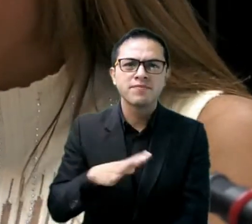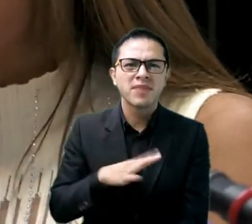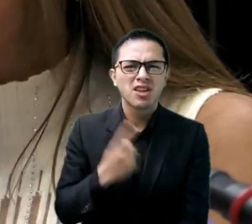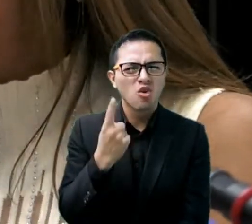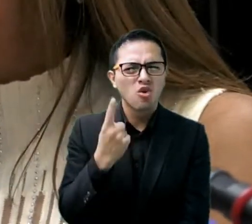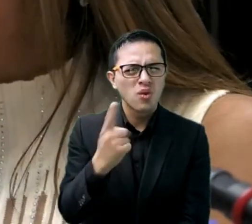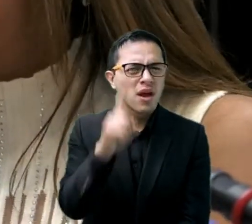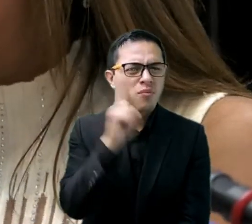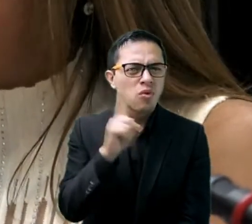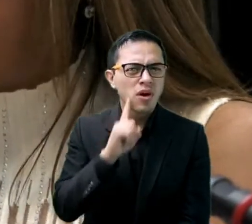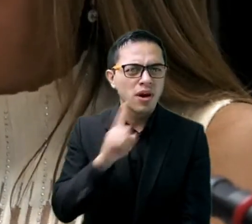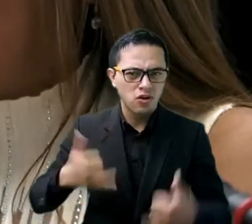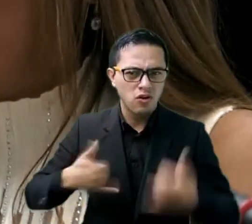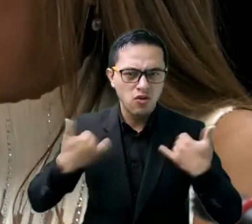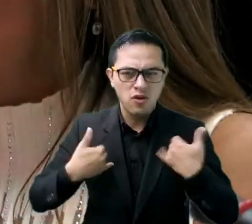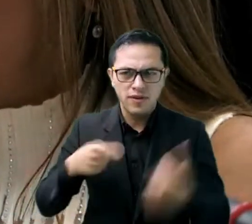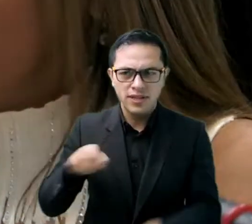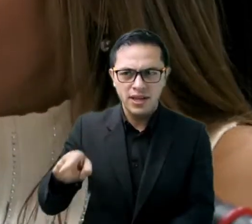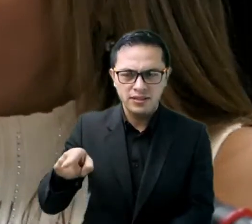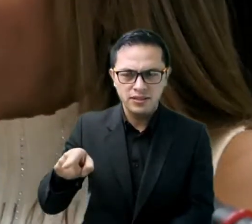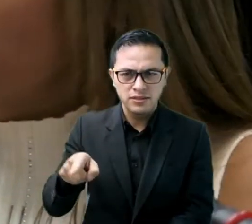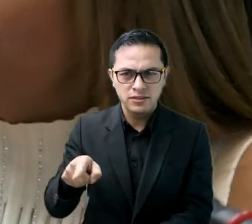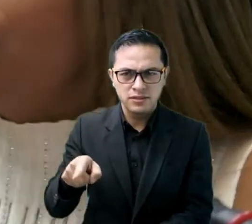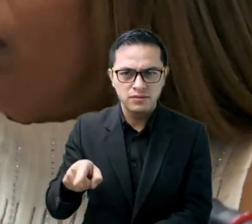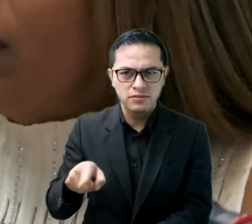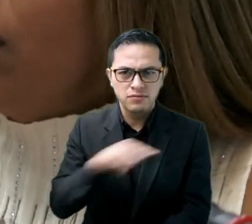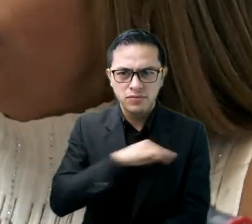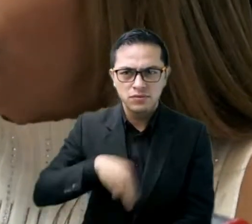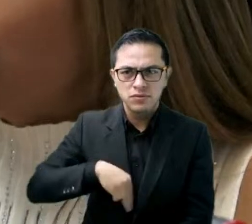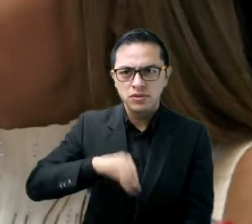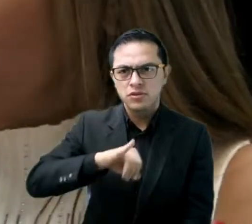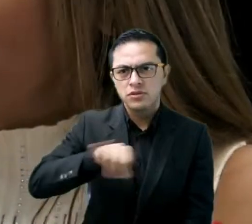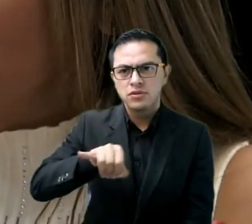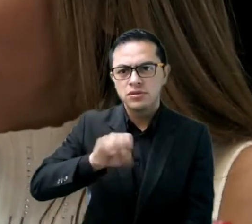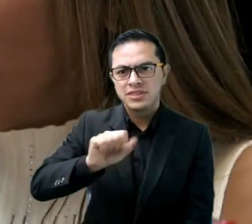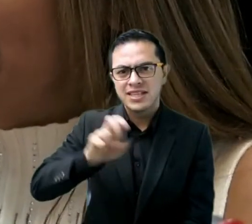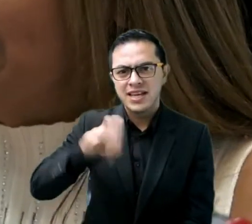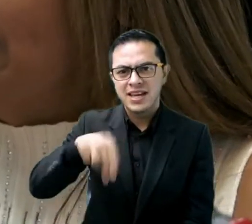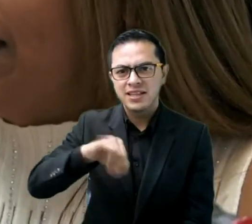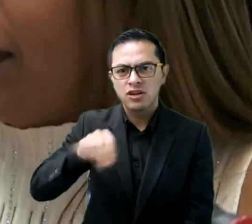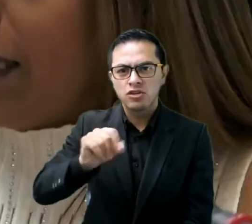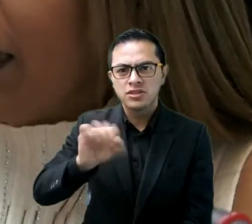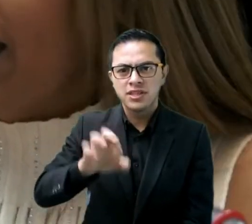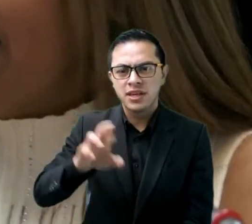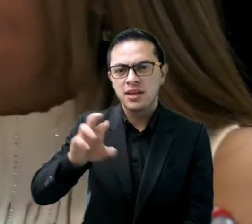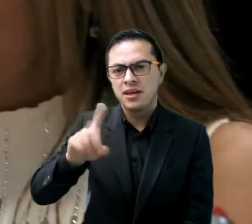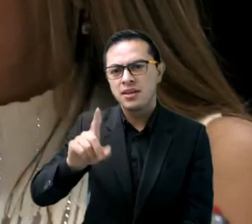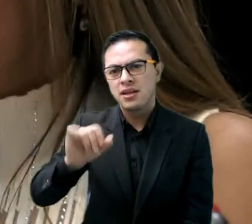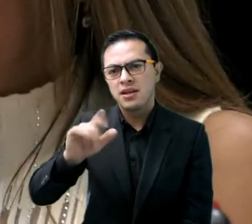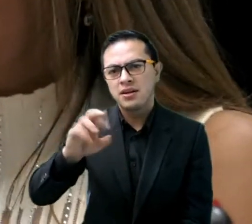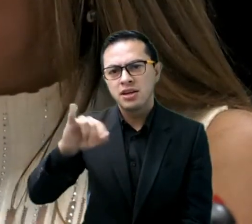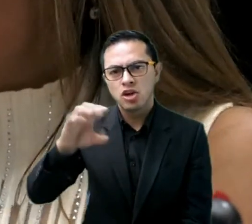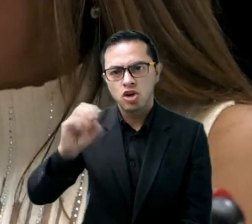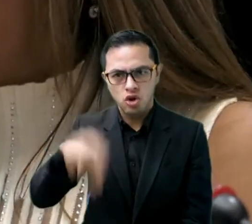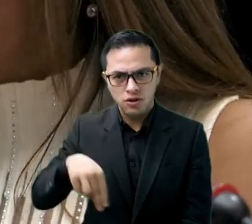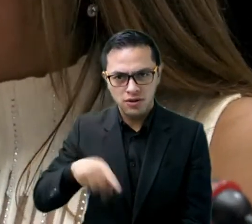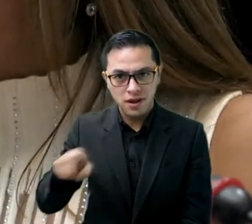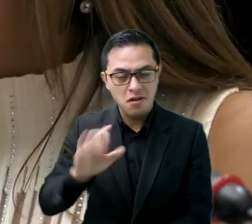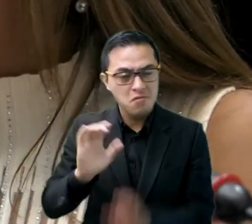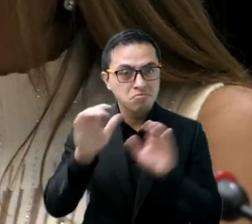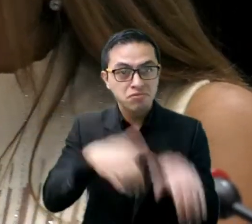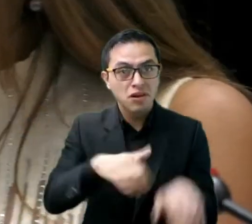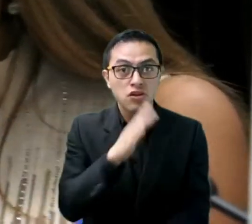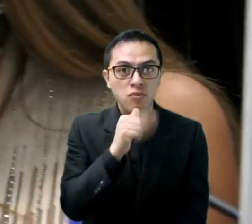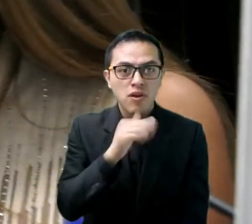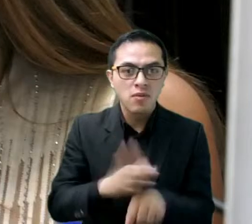San José del Rincón que no logró un espacio por sus condiciones, entre ellas, pues no tener la